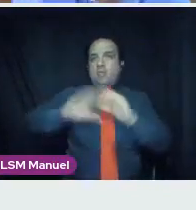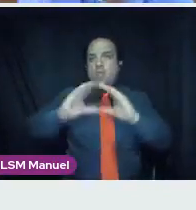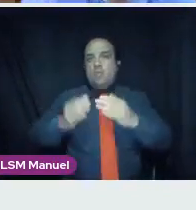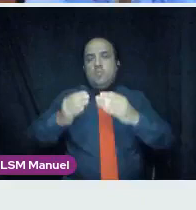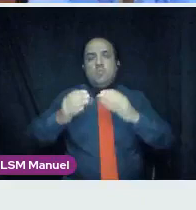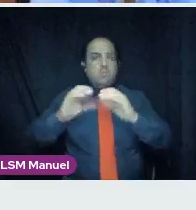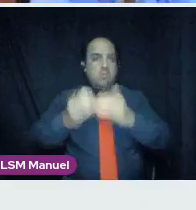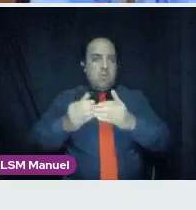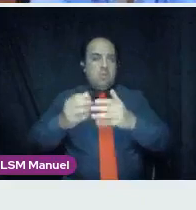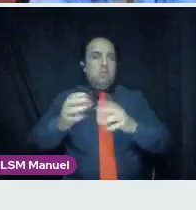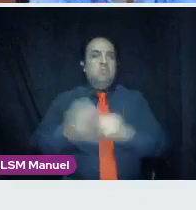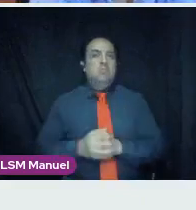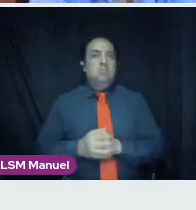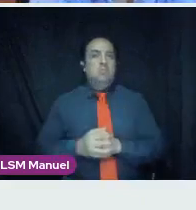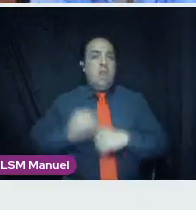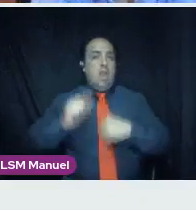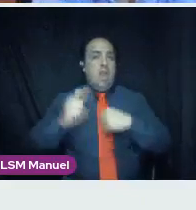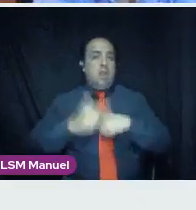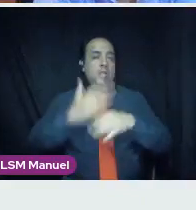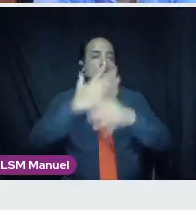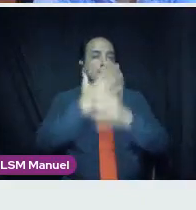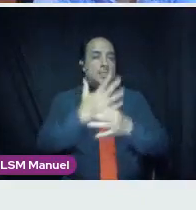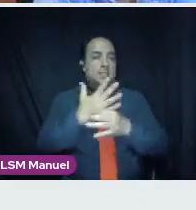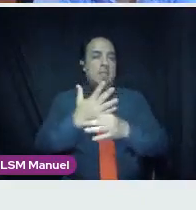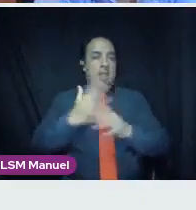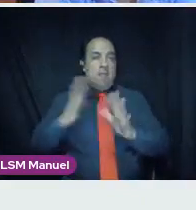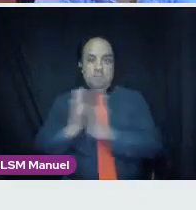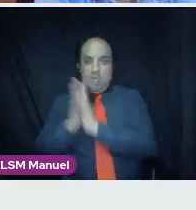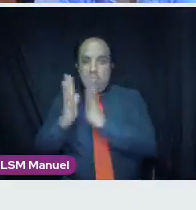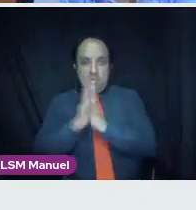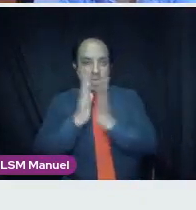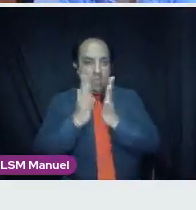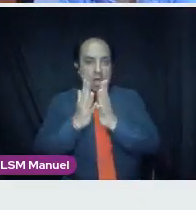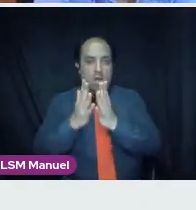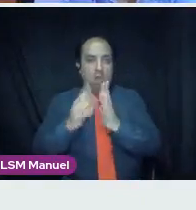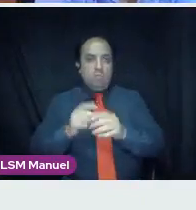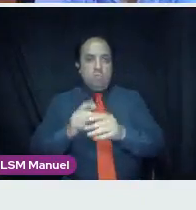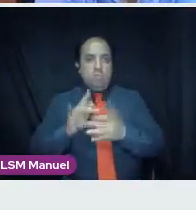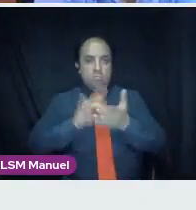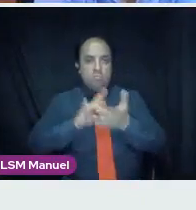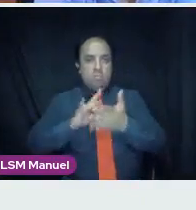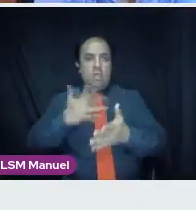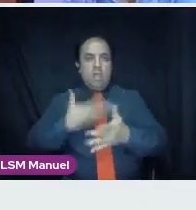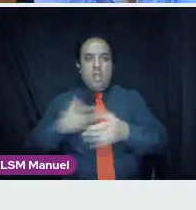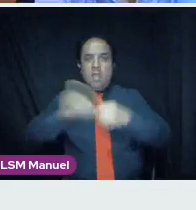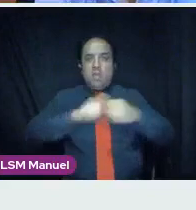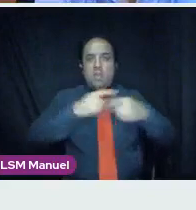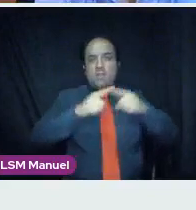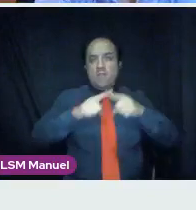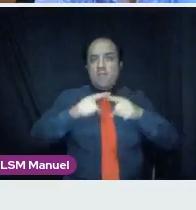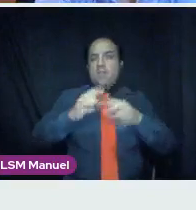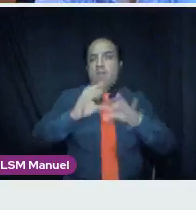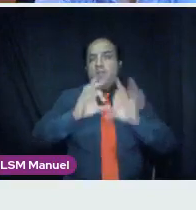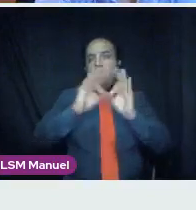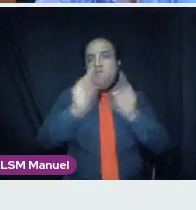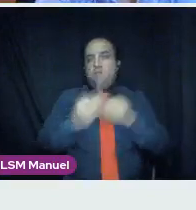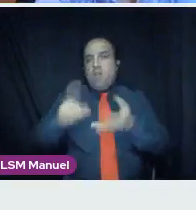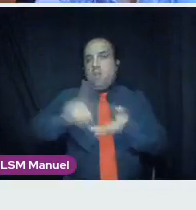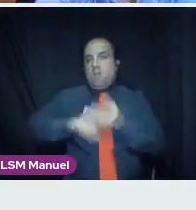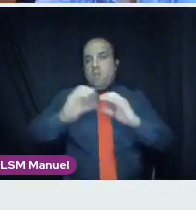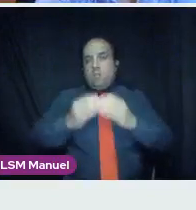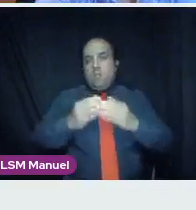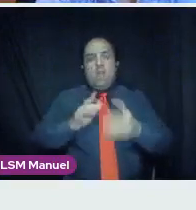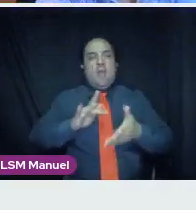intervenciones, es poder incluir a otros actores dentro de la comunidad para favorecer el desarrollo